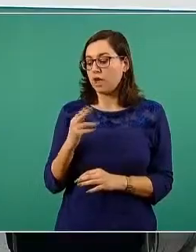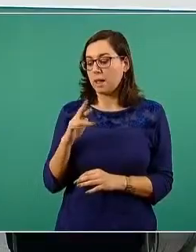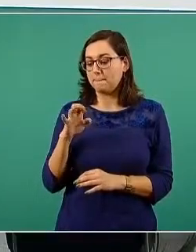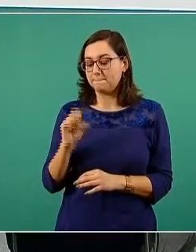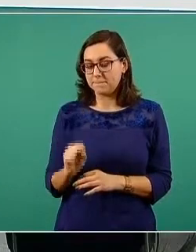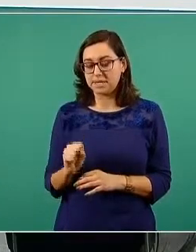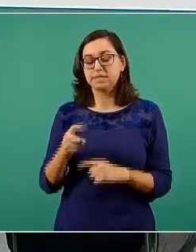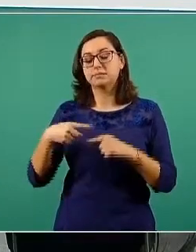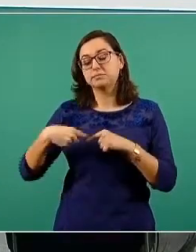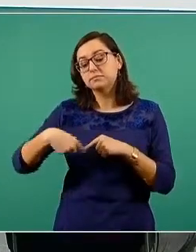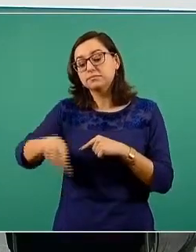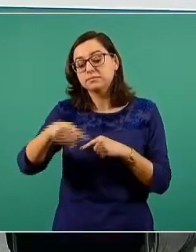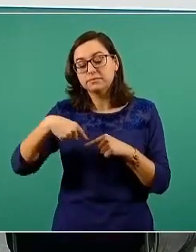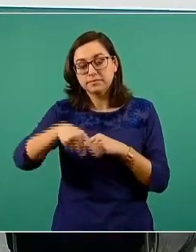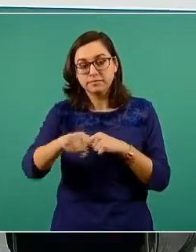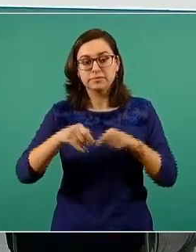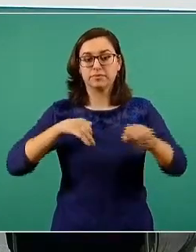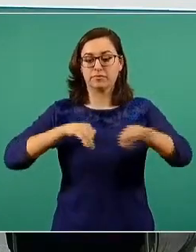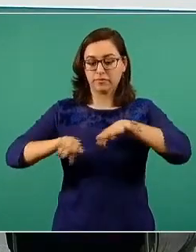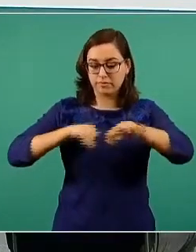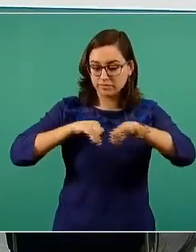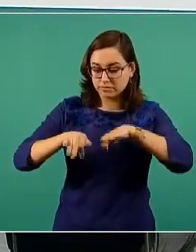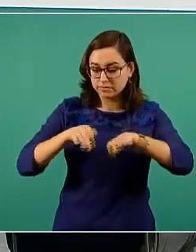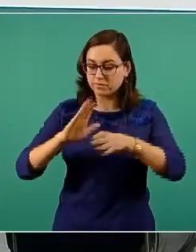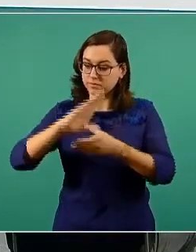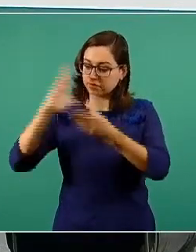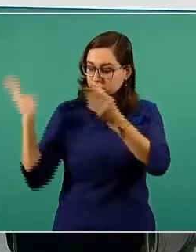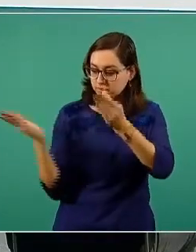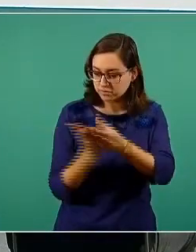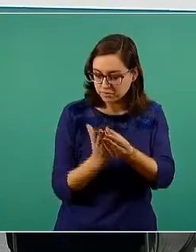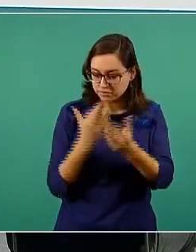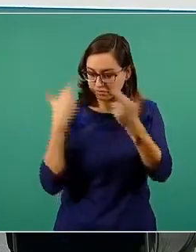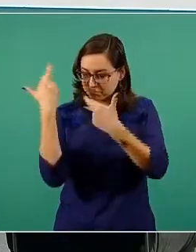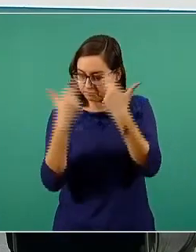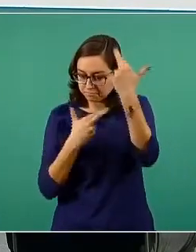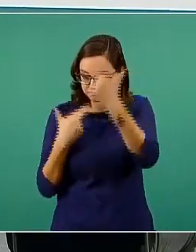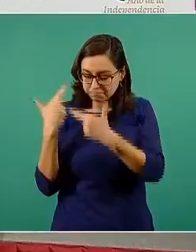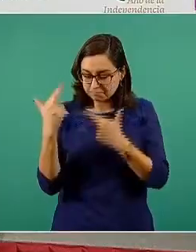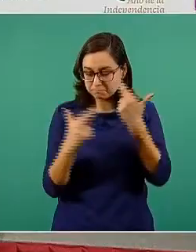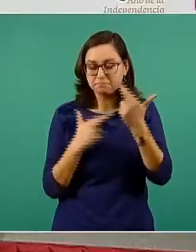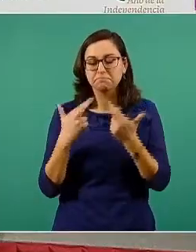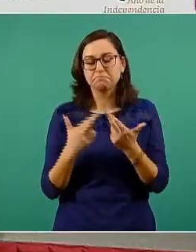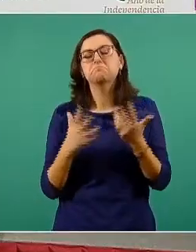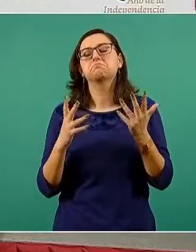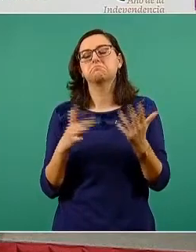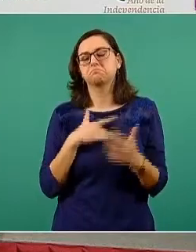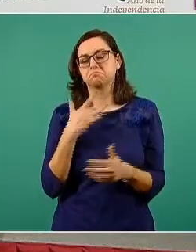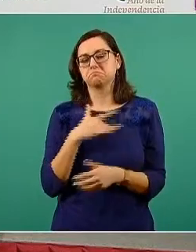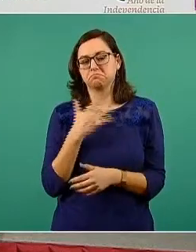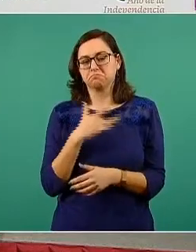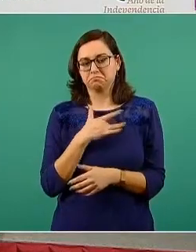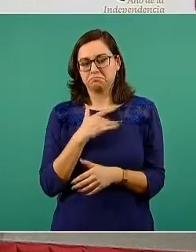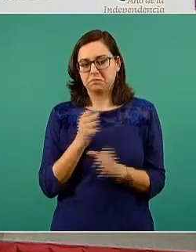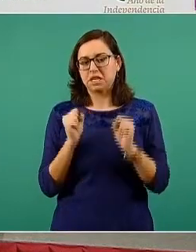trabajando durante los siguientes días, una vez reciba el expediente final de esto, y seguramente al inicio de la próxima